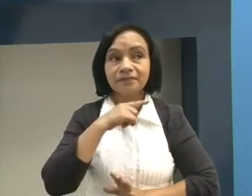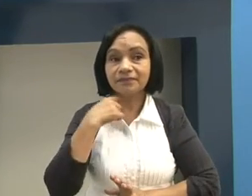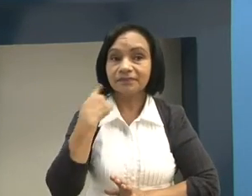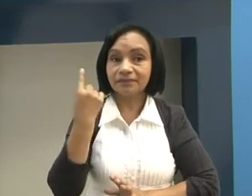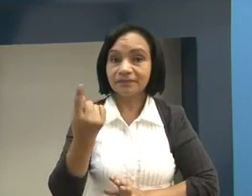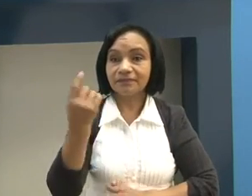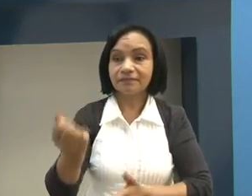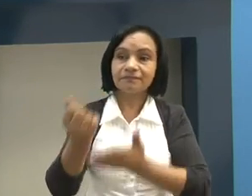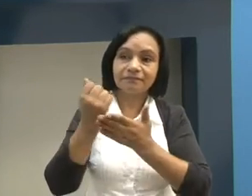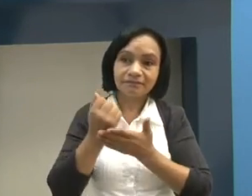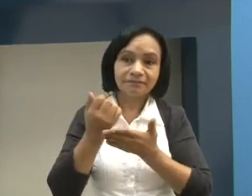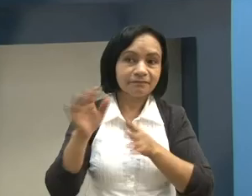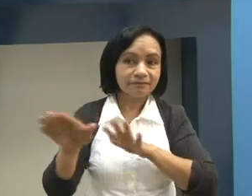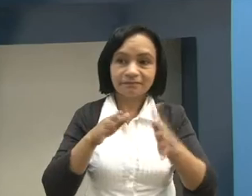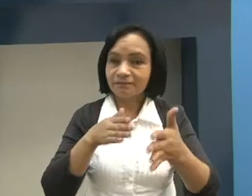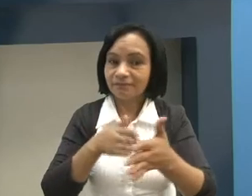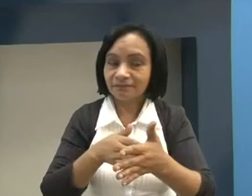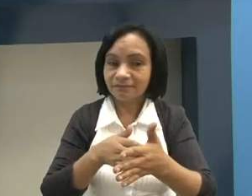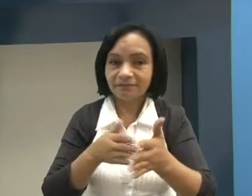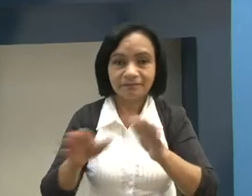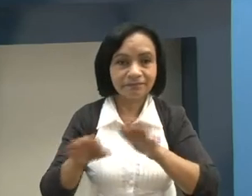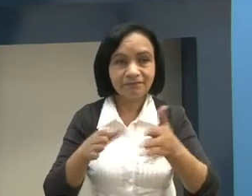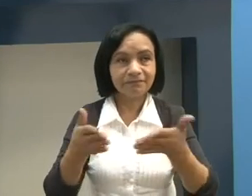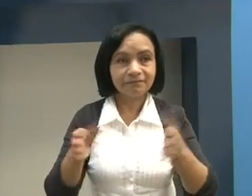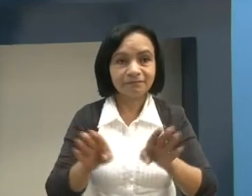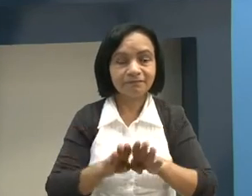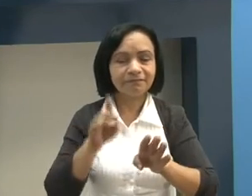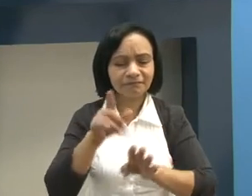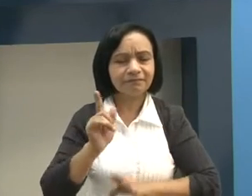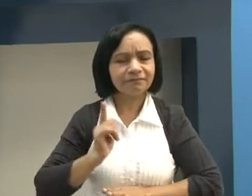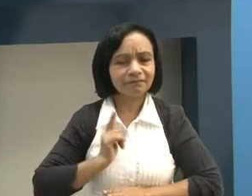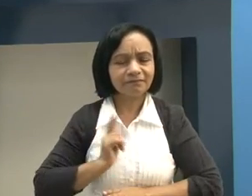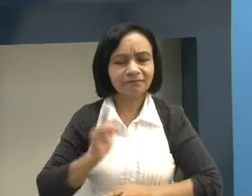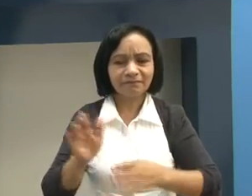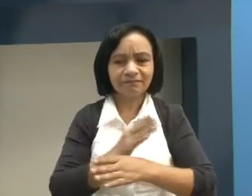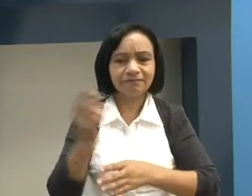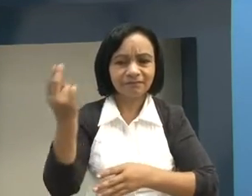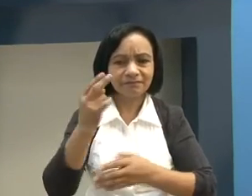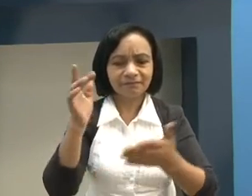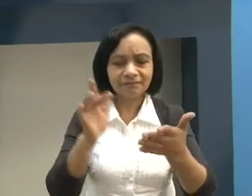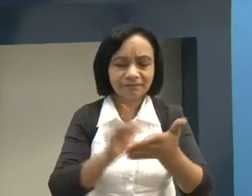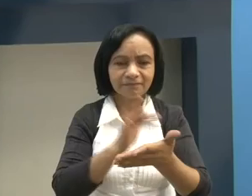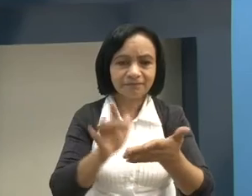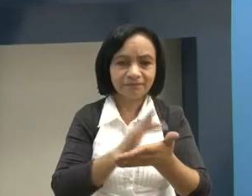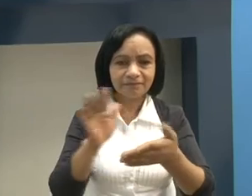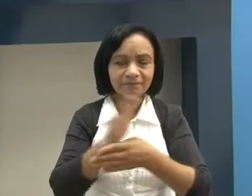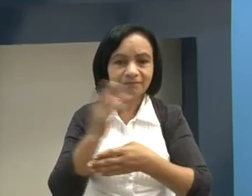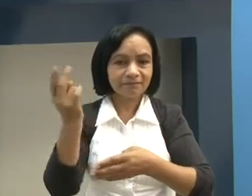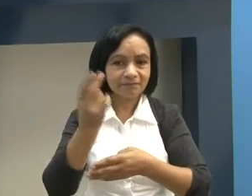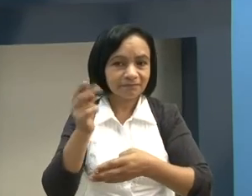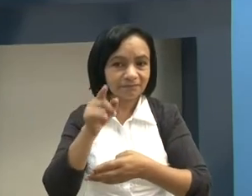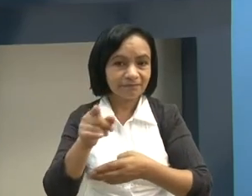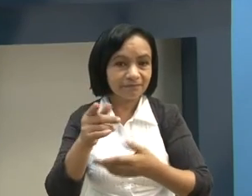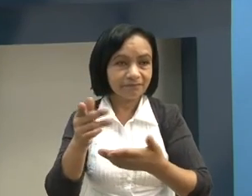tecnología no puedes ocultarla, no puedes obviarla. Está ahí presente, para bien o para mal, depende del uso que vos